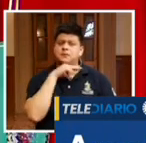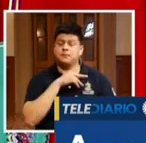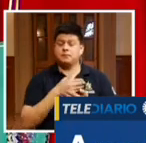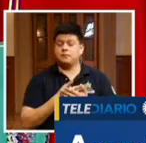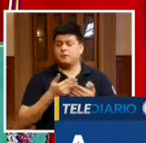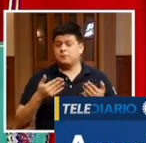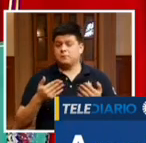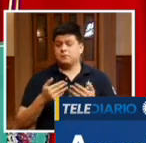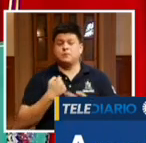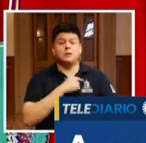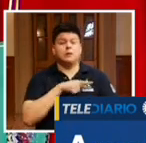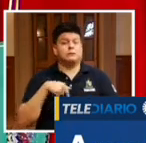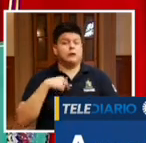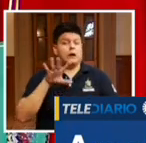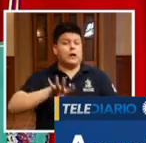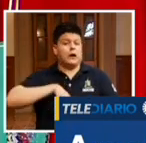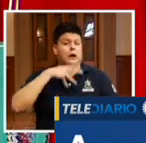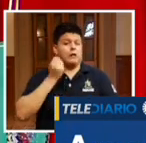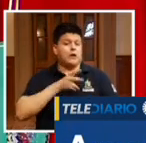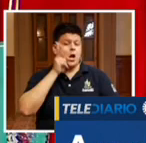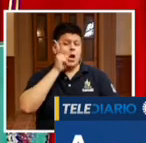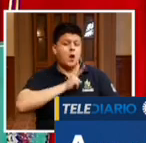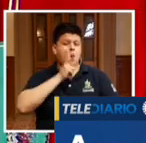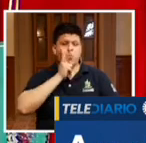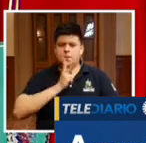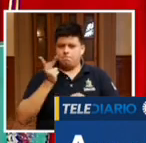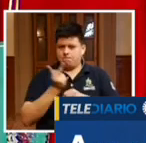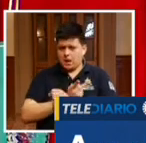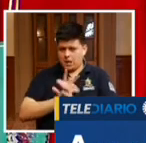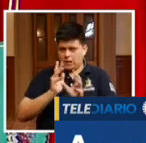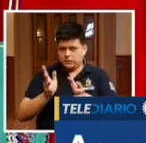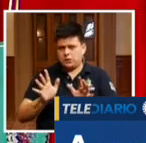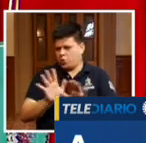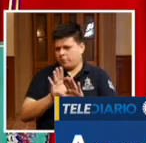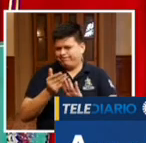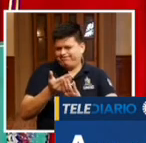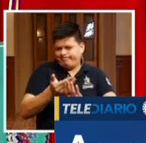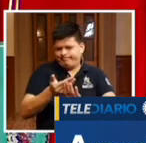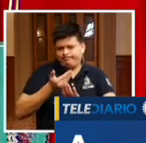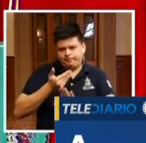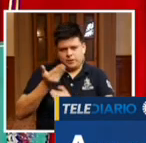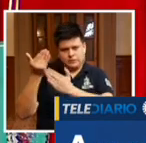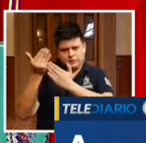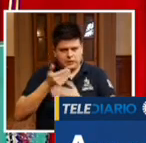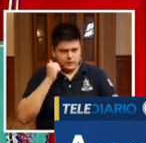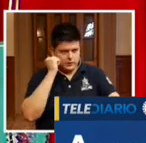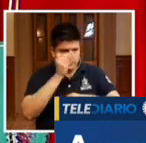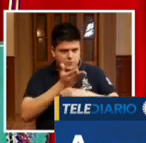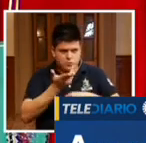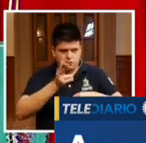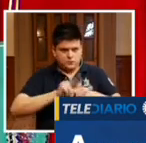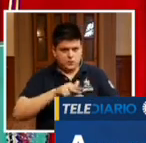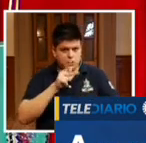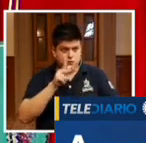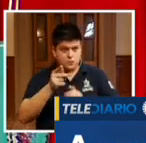Entonces, tratemos de que esto no suceda así, llegando un poco más temprano al hospital.